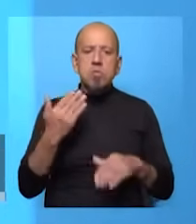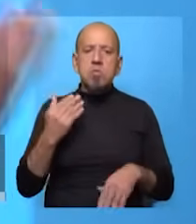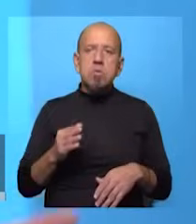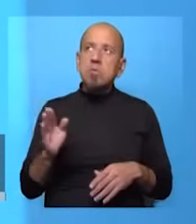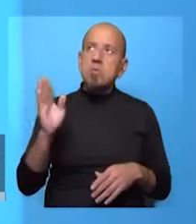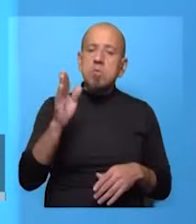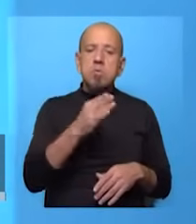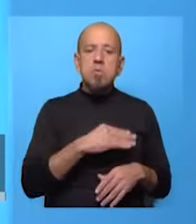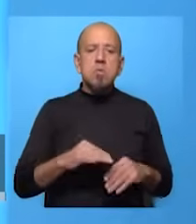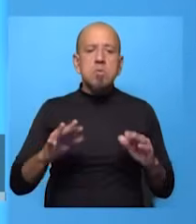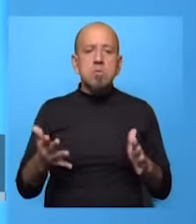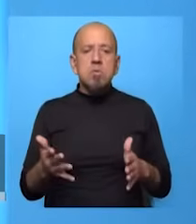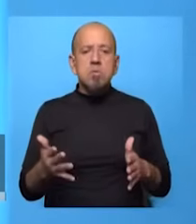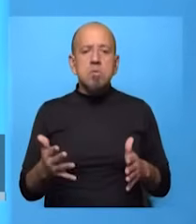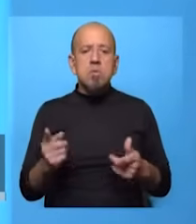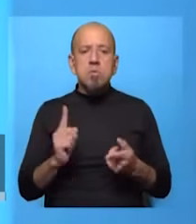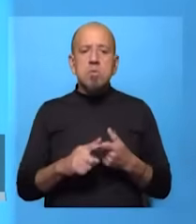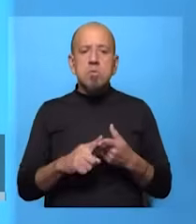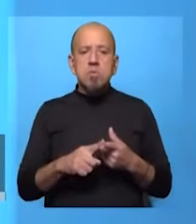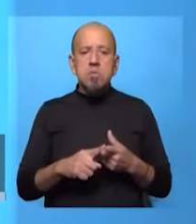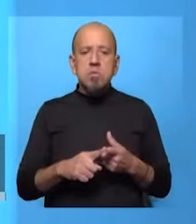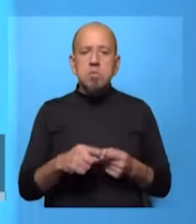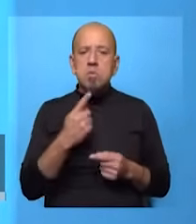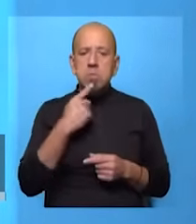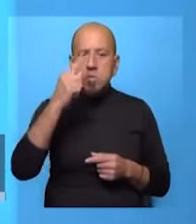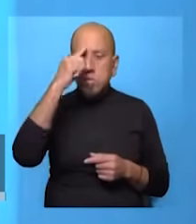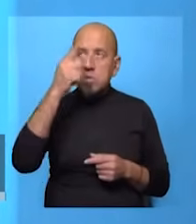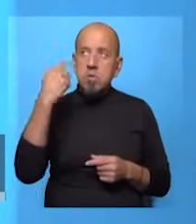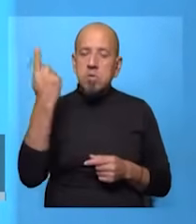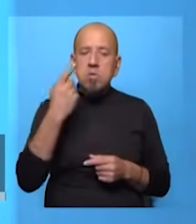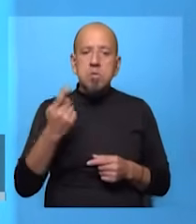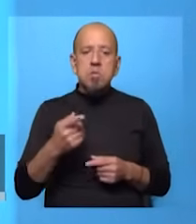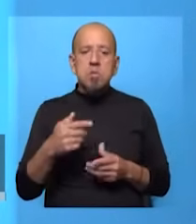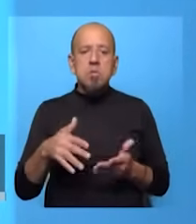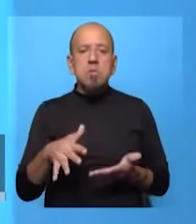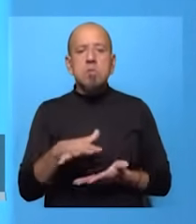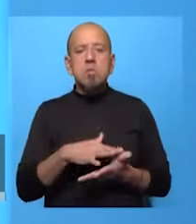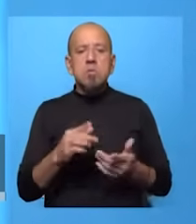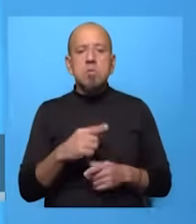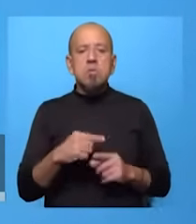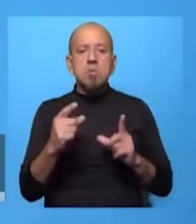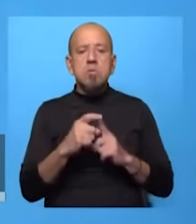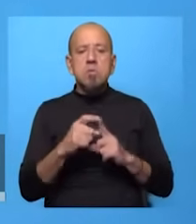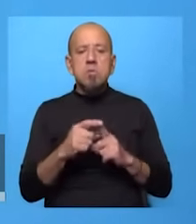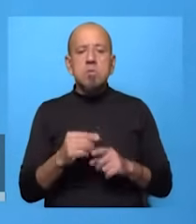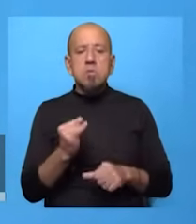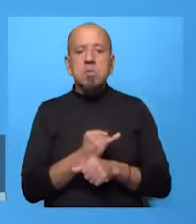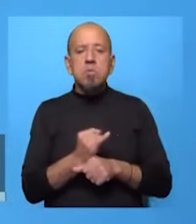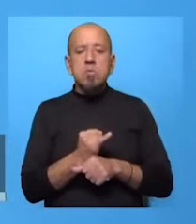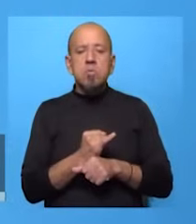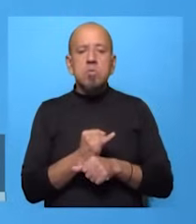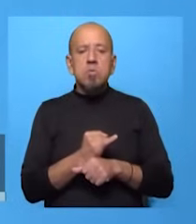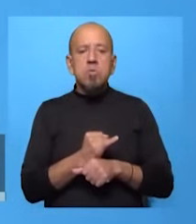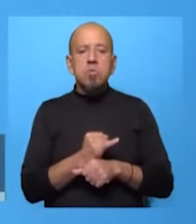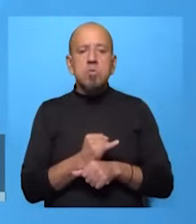qué tratado consiguió este gobierno en política exterior la situación del atraso cambiario que ha hecho estragos en la industria nacional porque es más